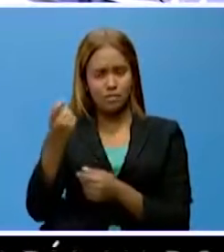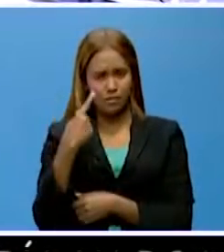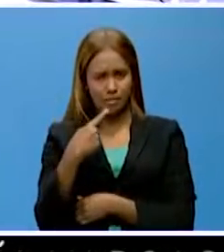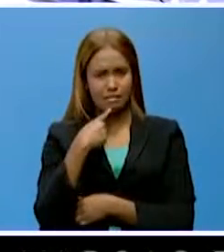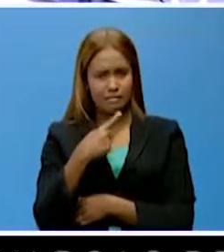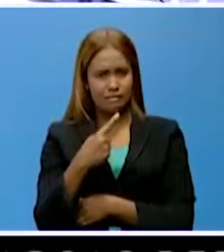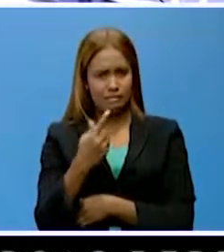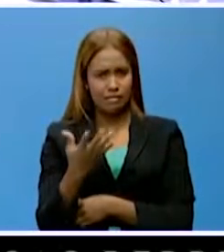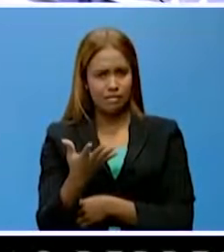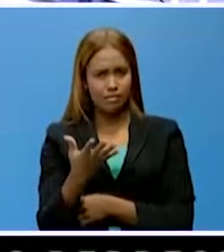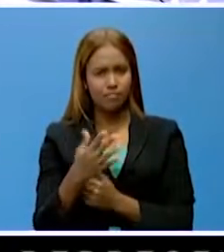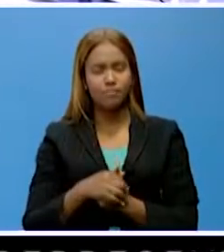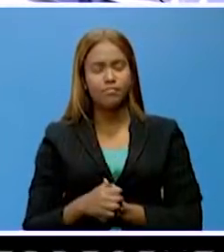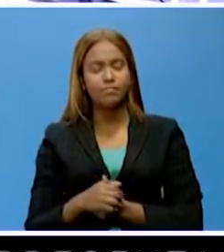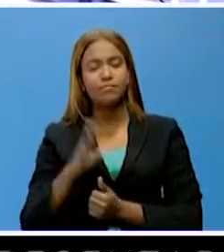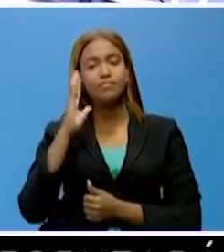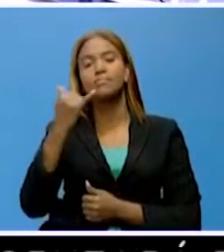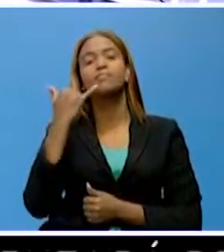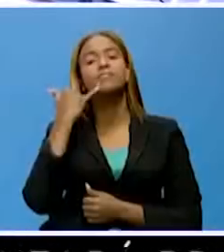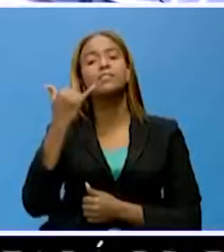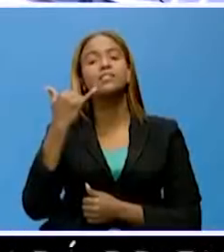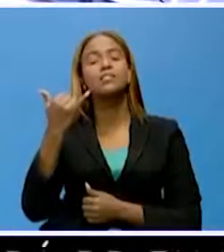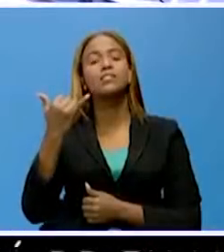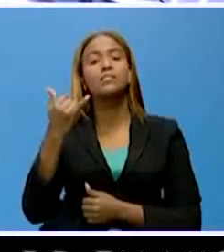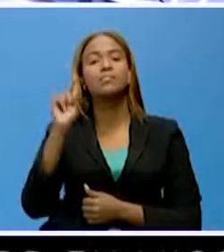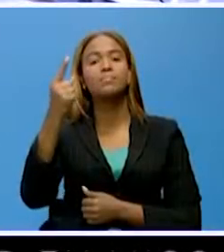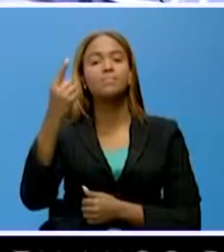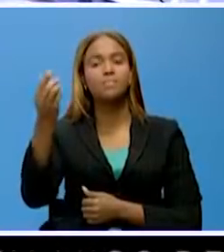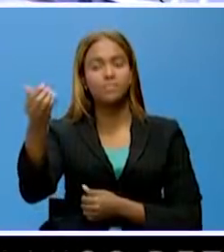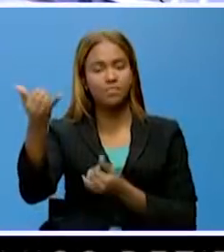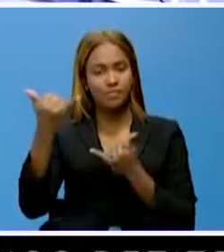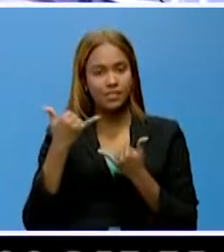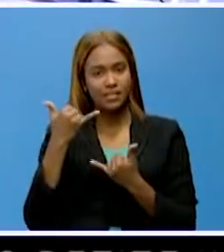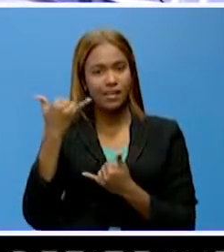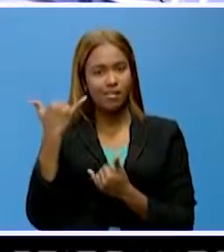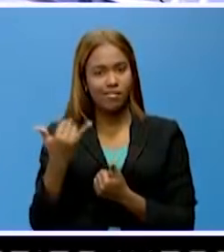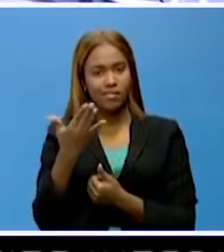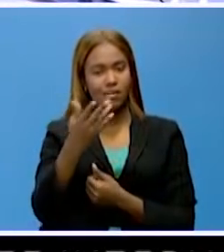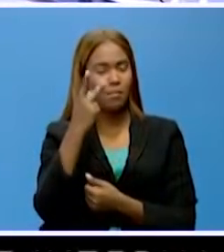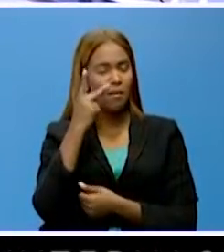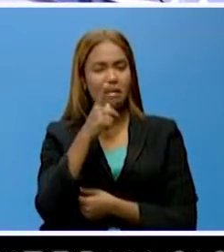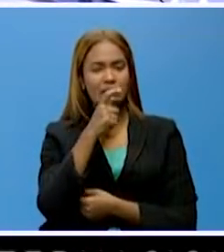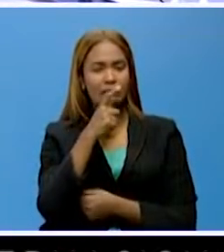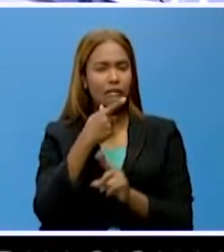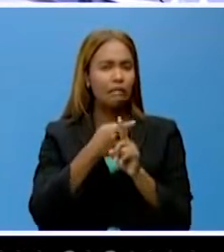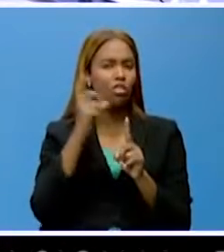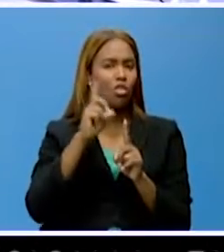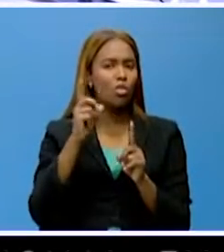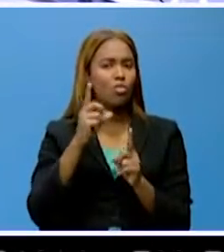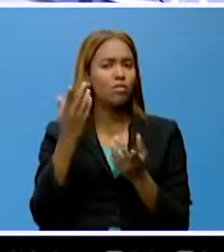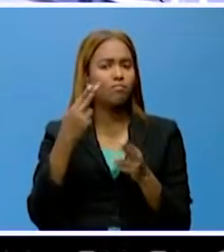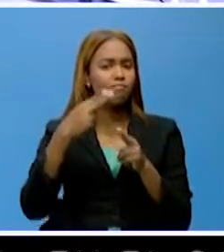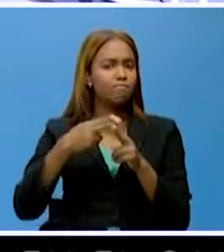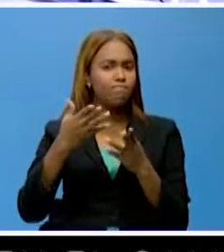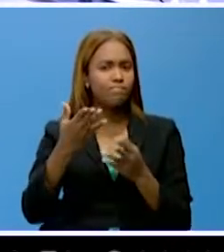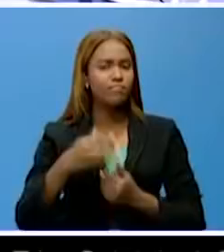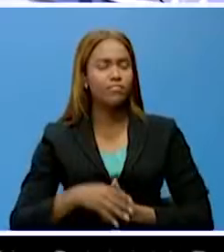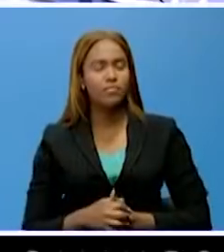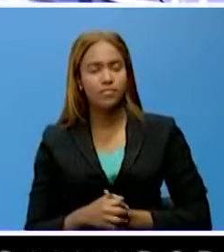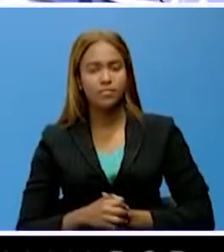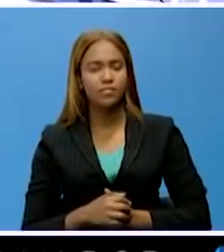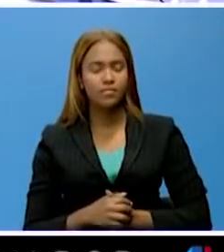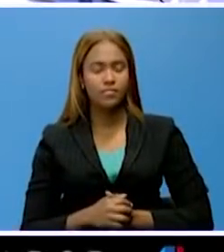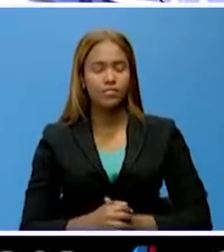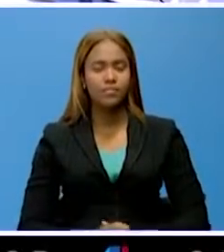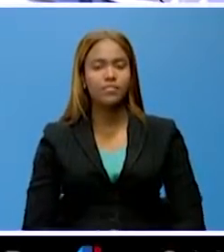calificación previa. Bueno, antes de eso vamos a recibir la primera llamada junto a nosotros, a ver quién es, de dónde y la pregunta, por favor. Adelante.